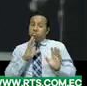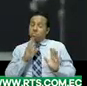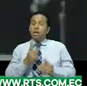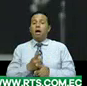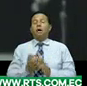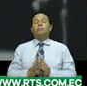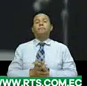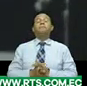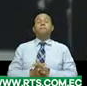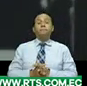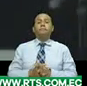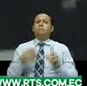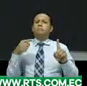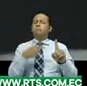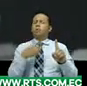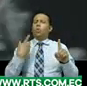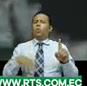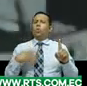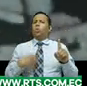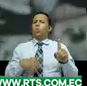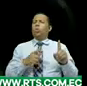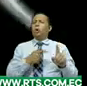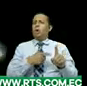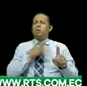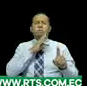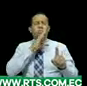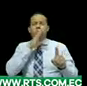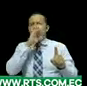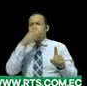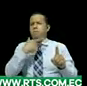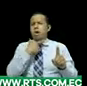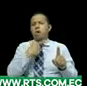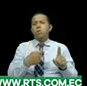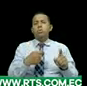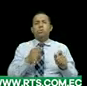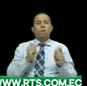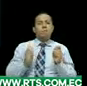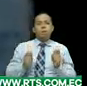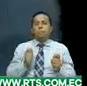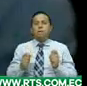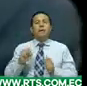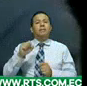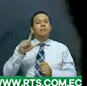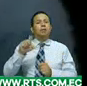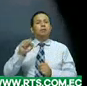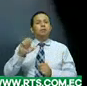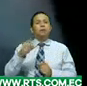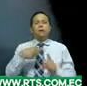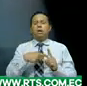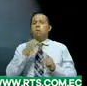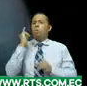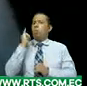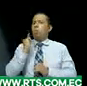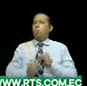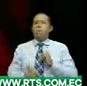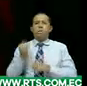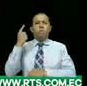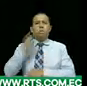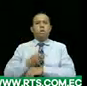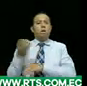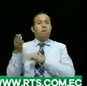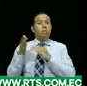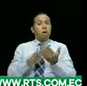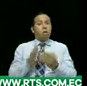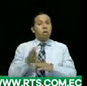Un sonero jamás olvida su son, y así lo demostró Johnny Pacheco hasta el último día de su vida. Si ayer